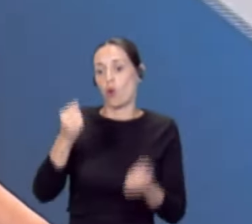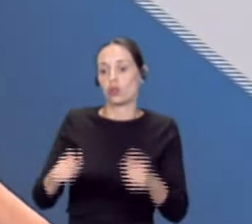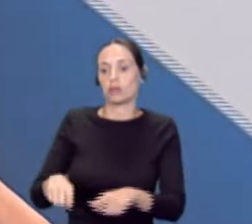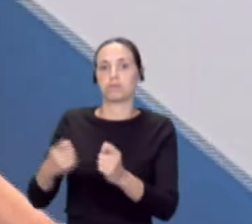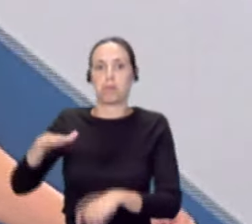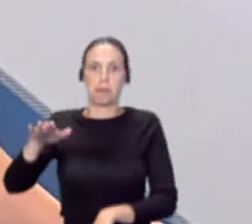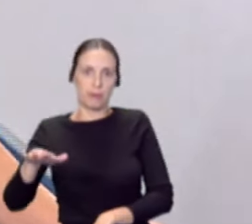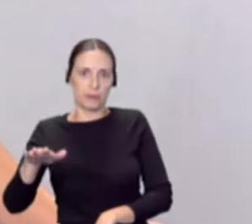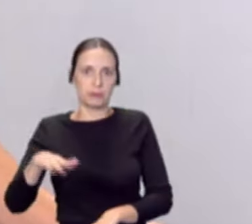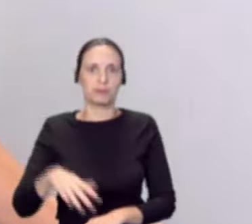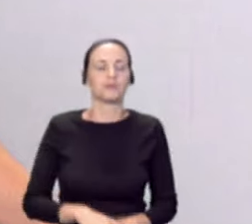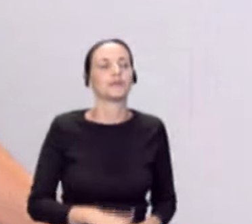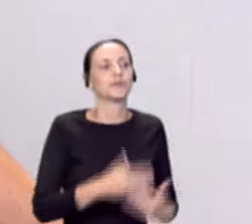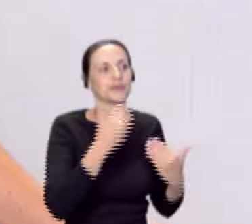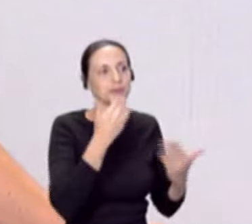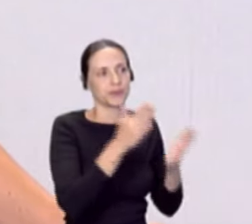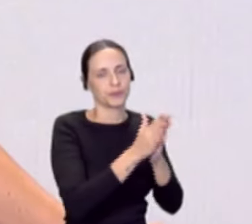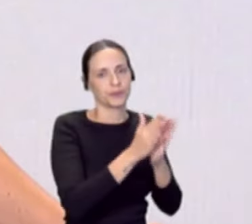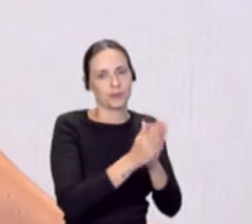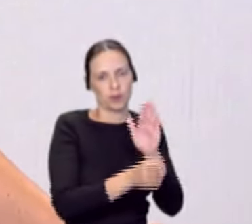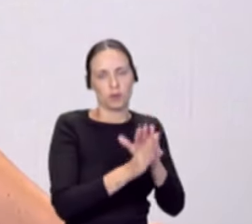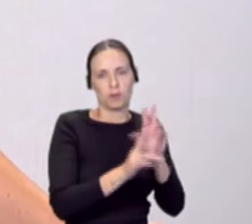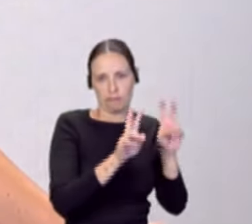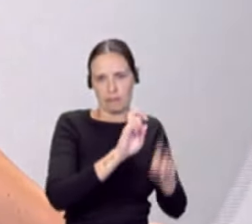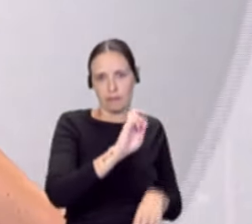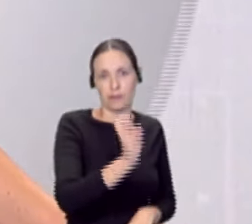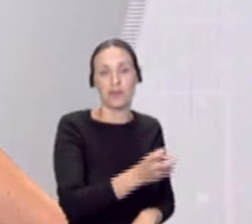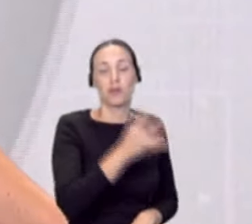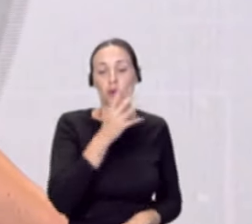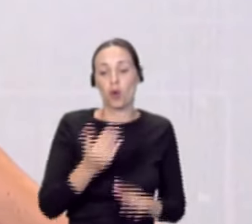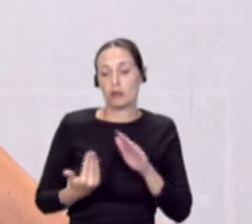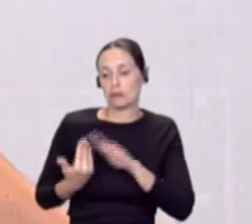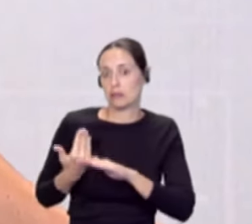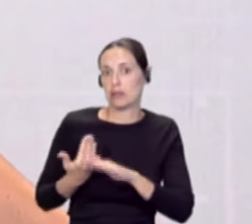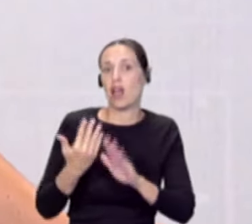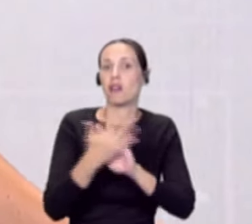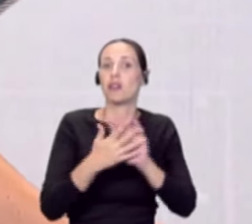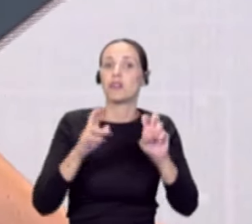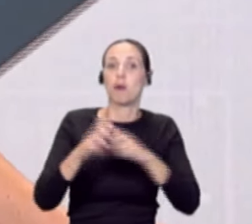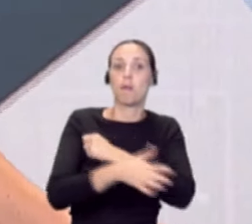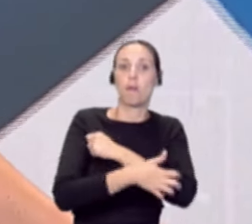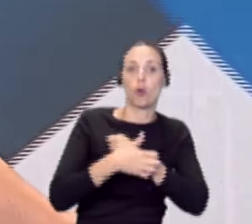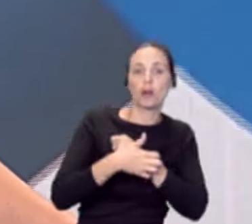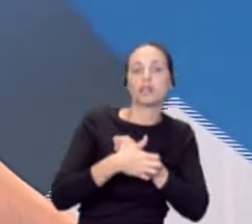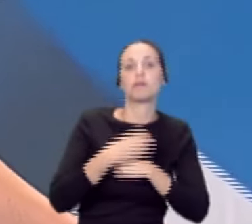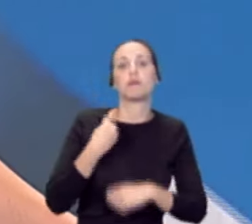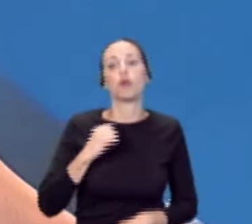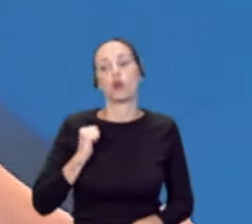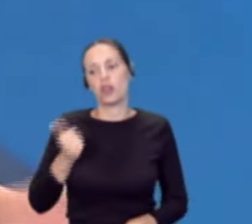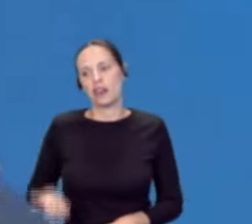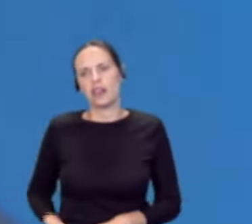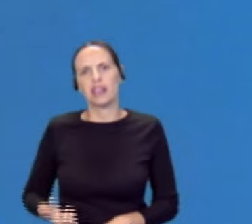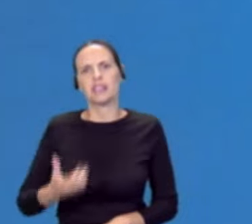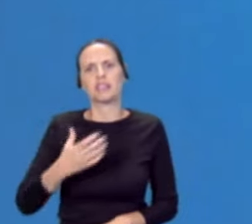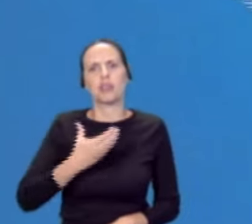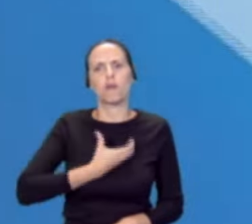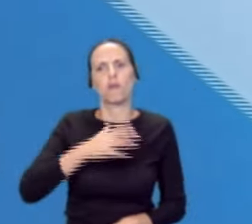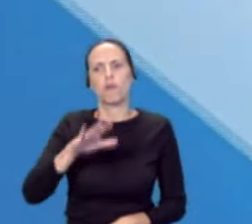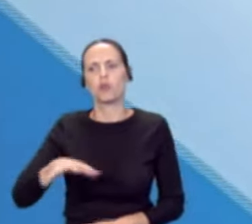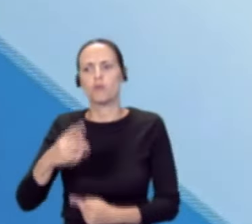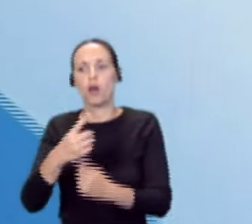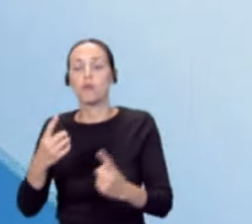Gracias, María. Continuamos con más asuntos. Durante estos días hemos hablado de pobreza, de las diferencias entre la riqueza de municipios e incluso de